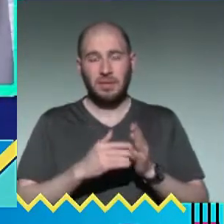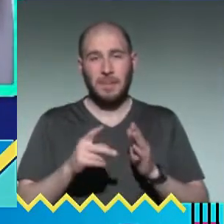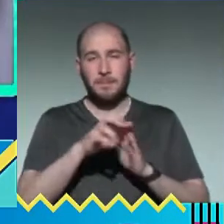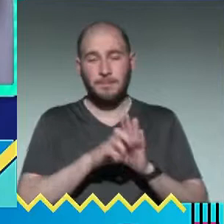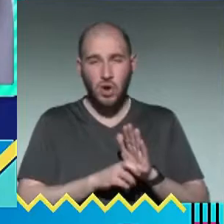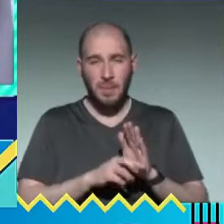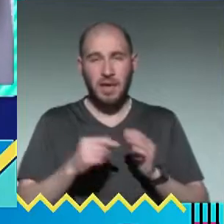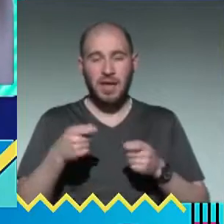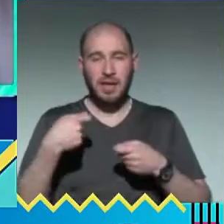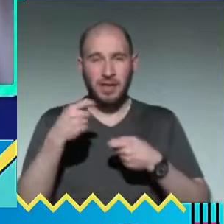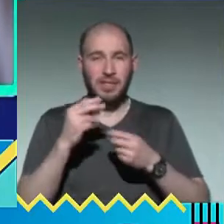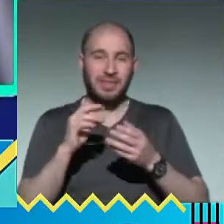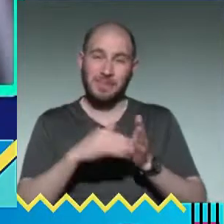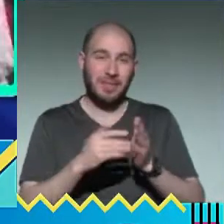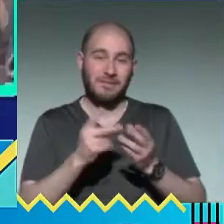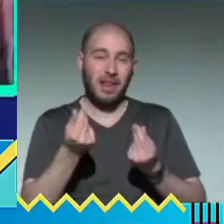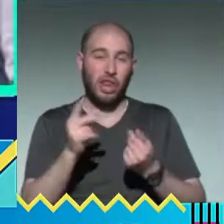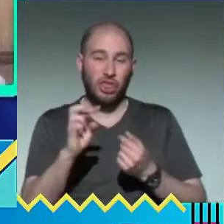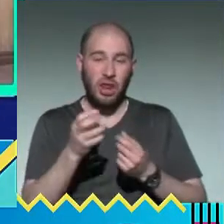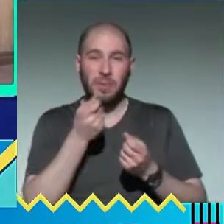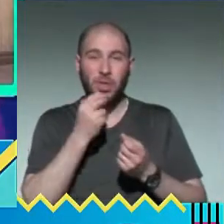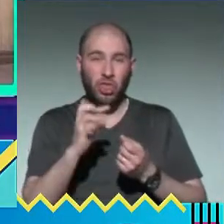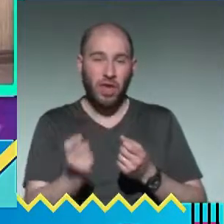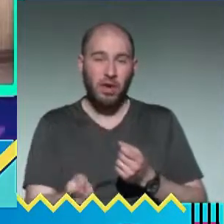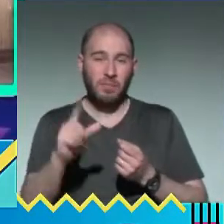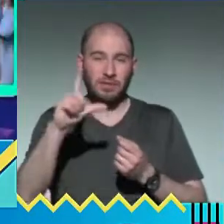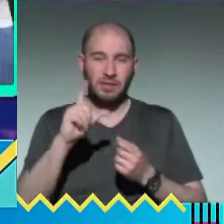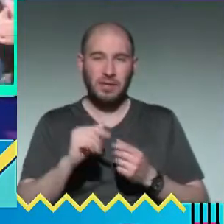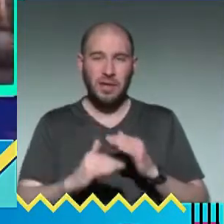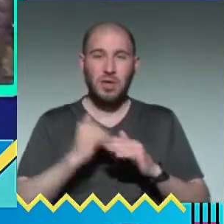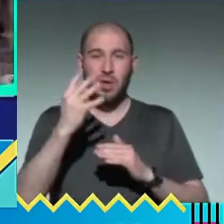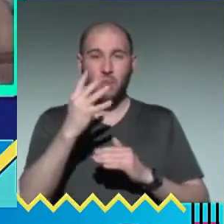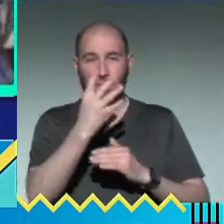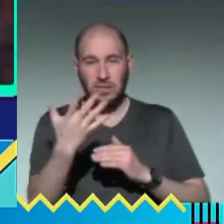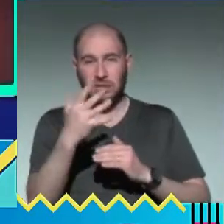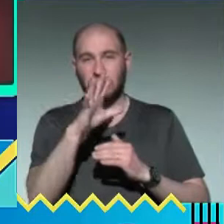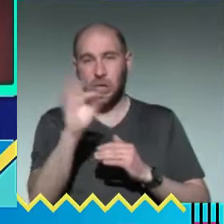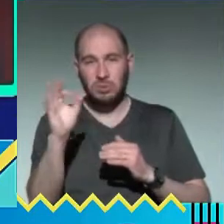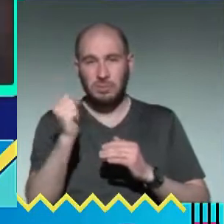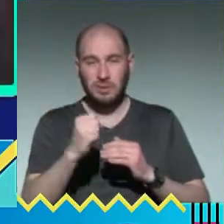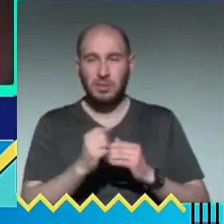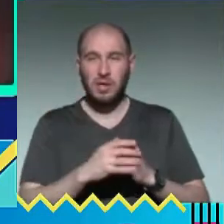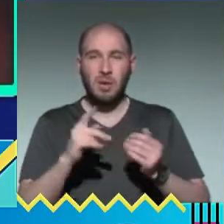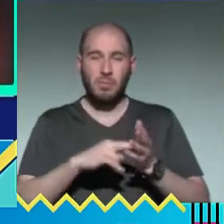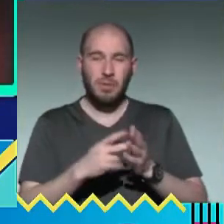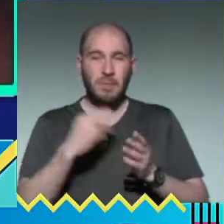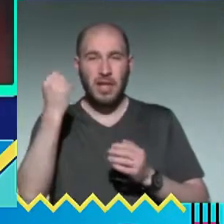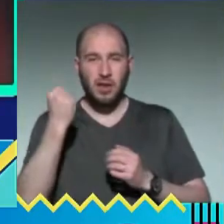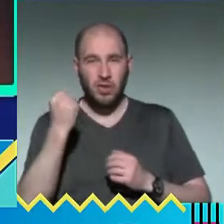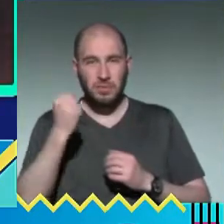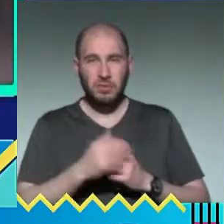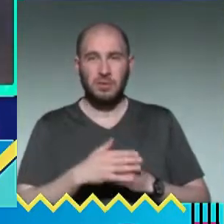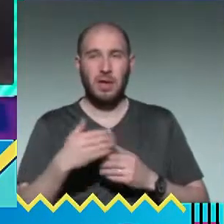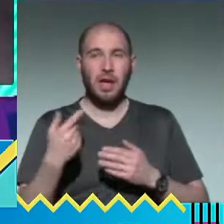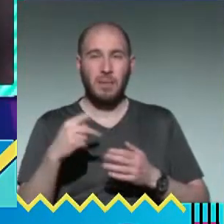financiero en gran parte de ese valor del dólar, porque si el dólar aumenta en un nivel que supere los 45 o 50, el programa financiero que se le